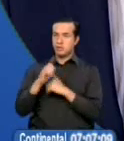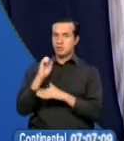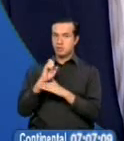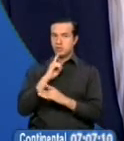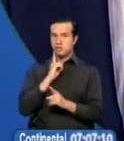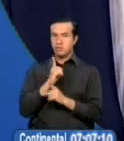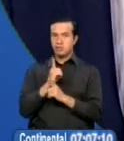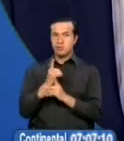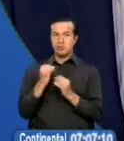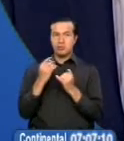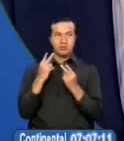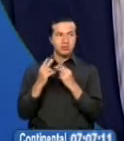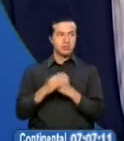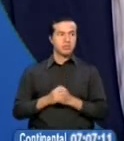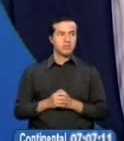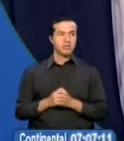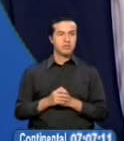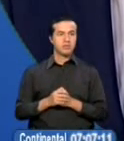ve ahora.